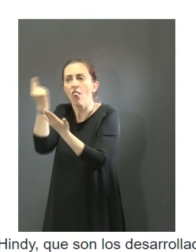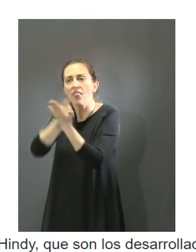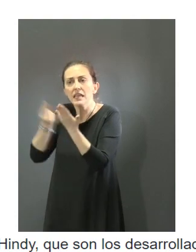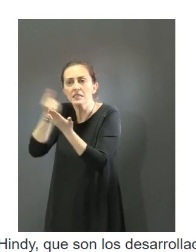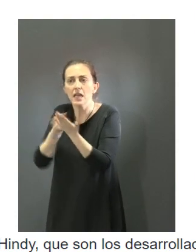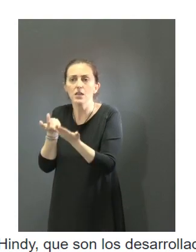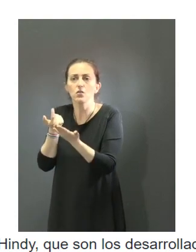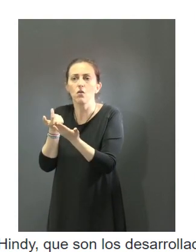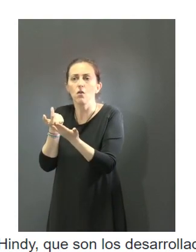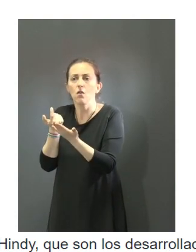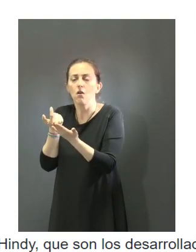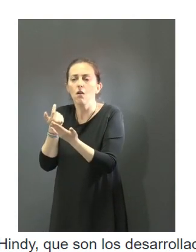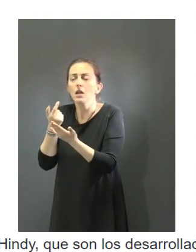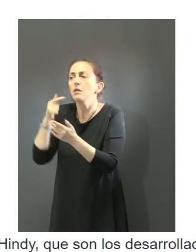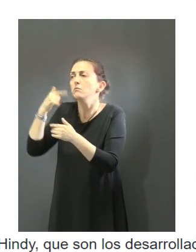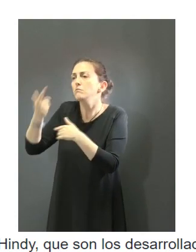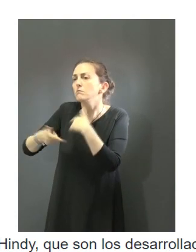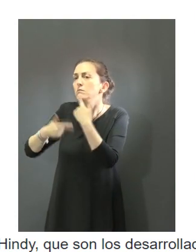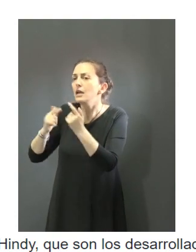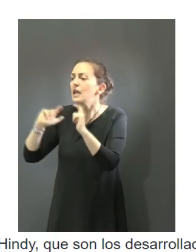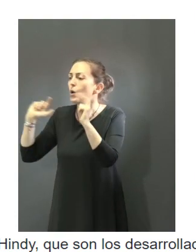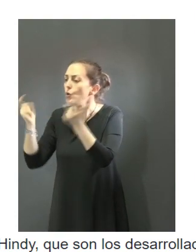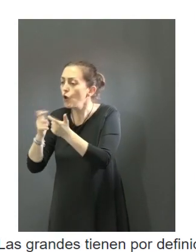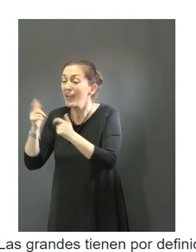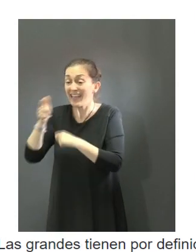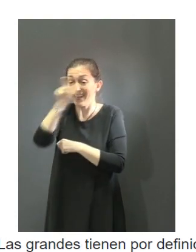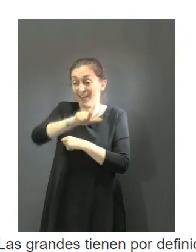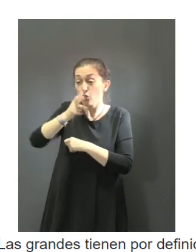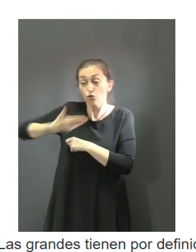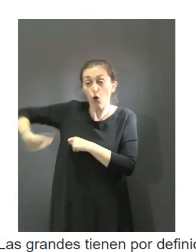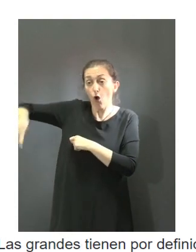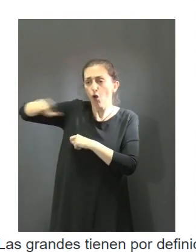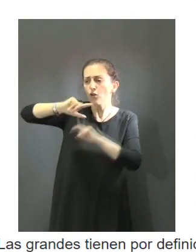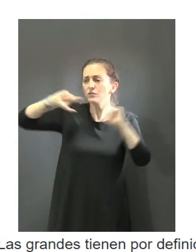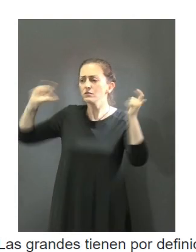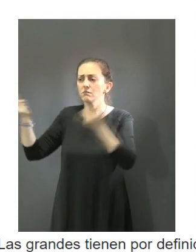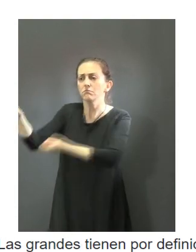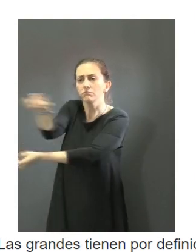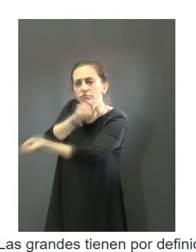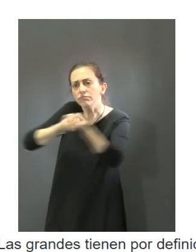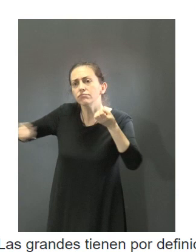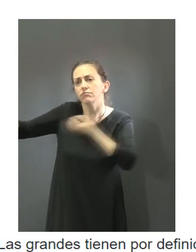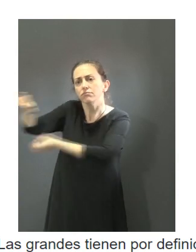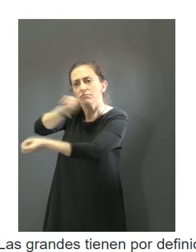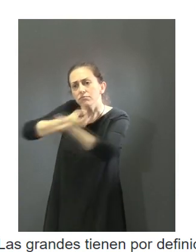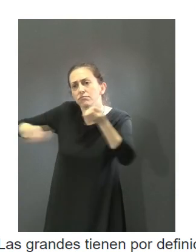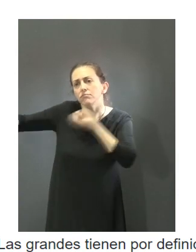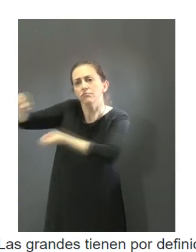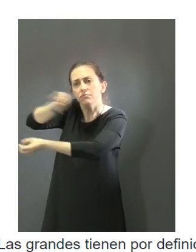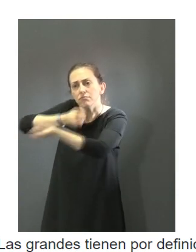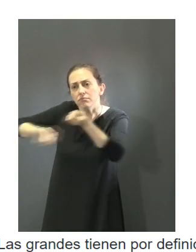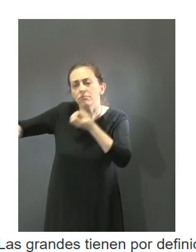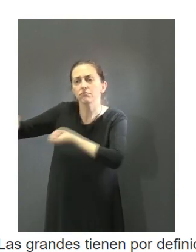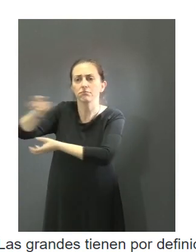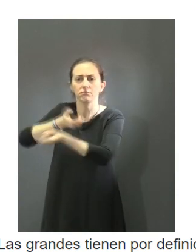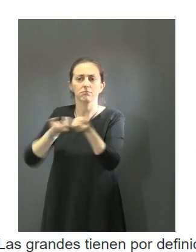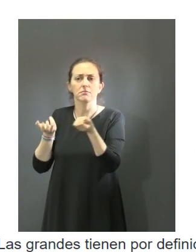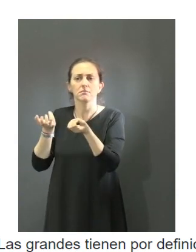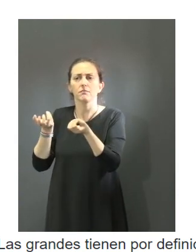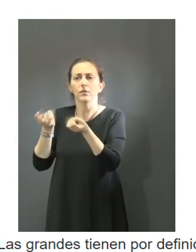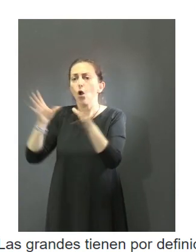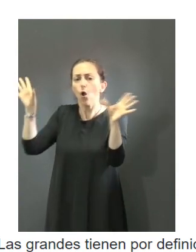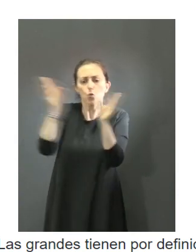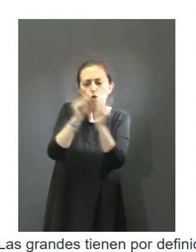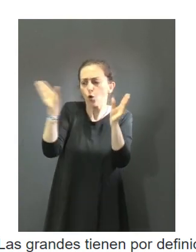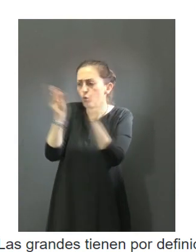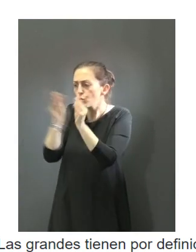diseño, y cada cierto tiempo se reúne todo el equipo completo y ponen en común todas las conclusiones